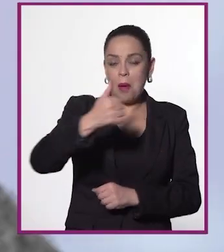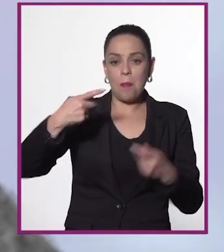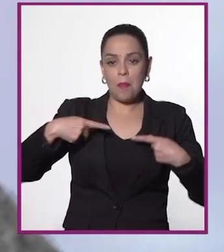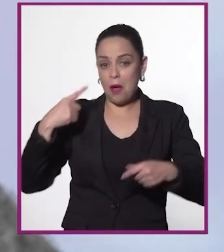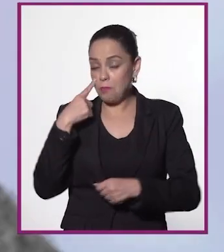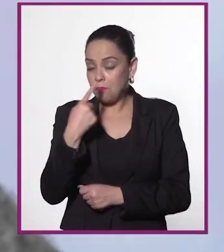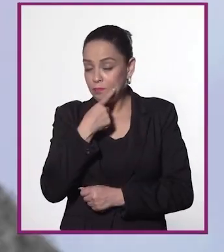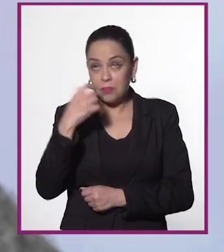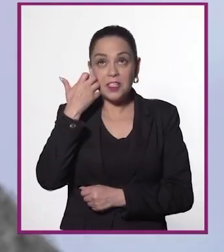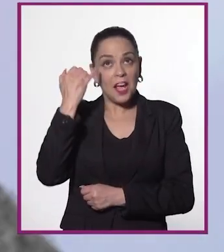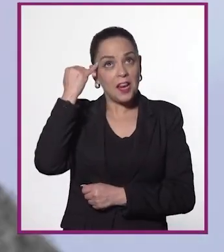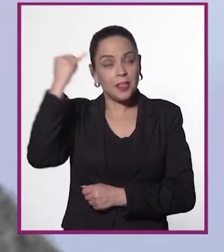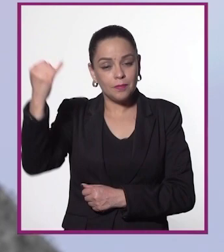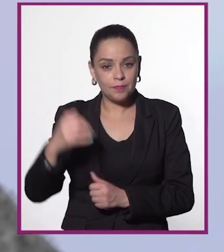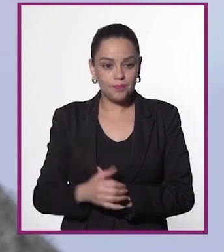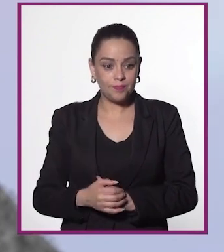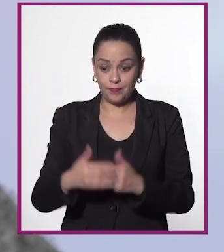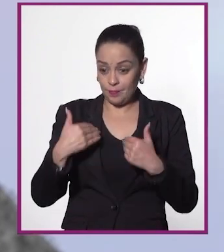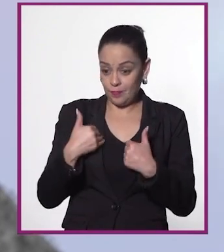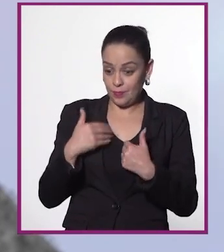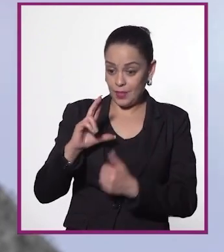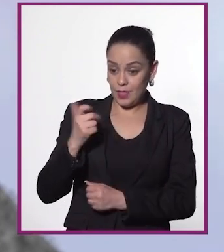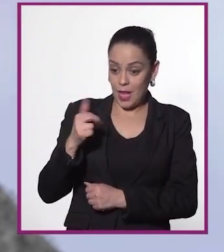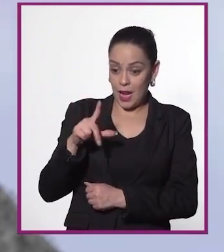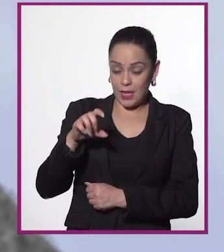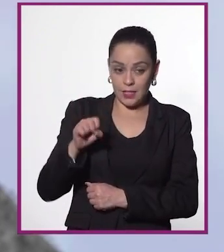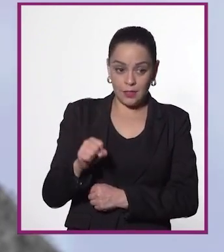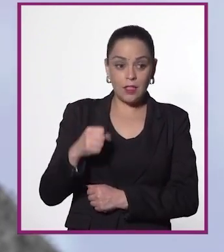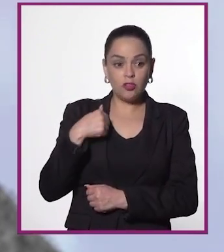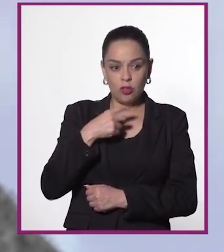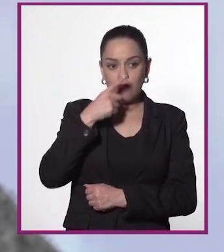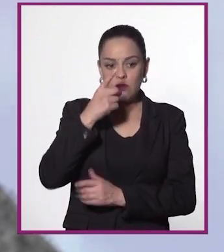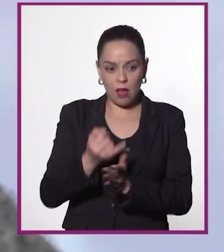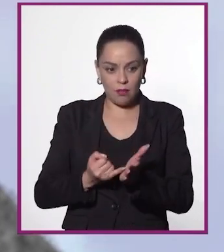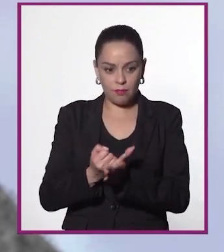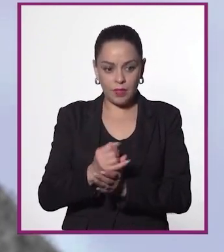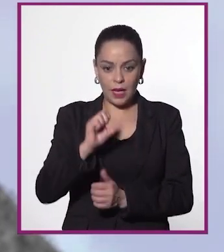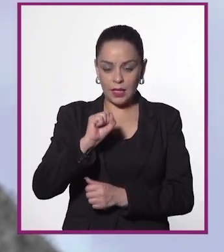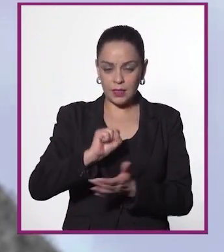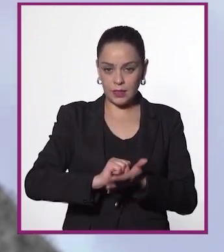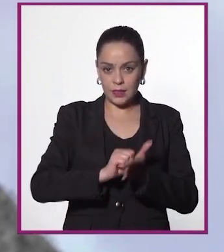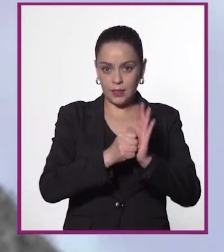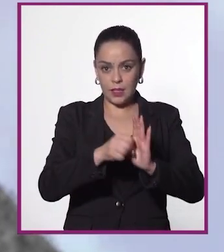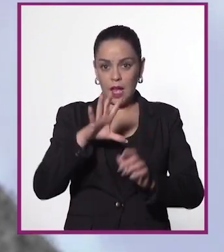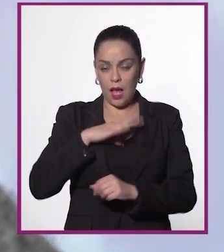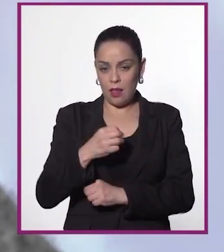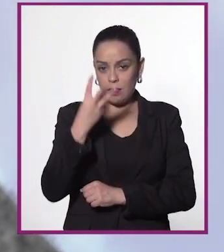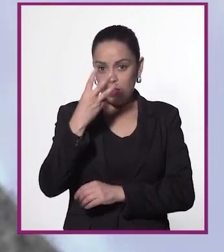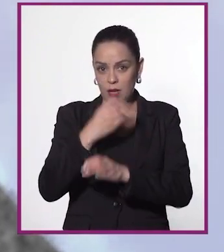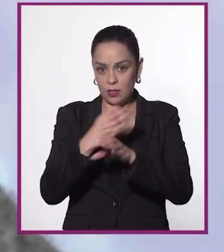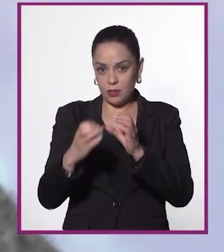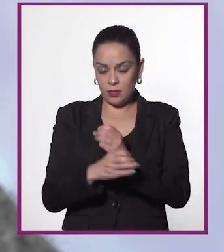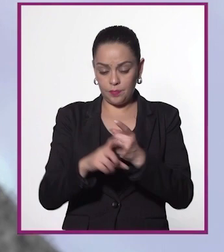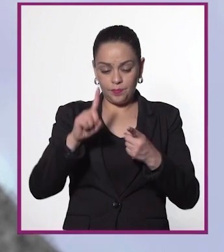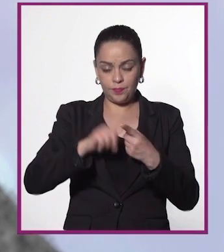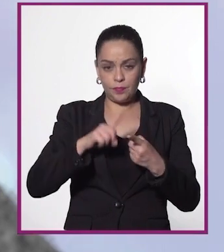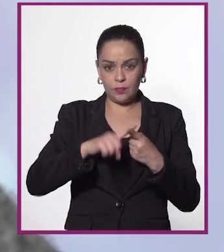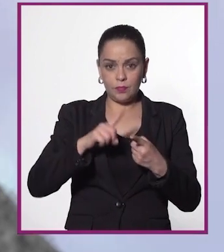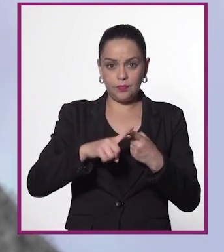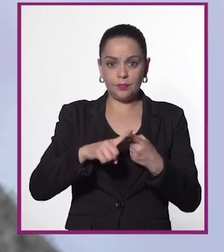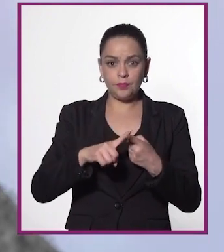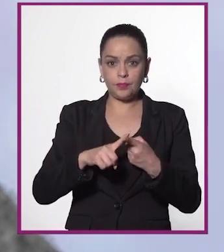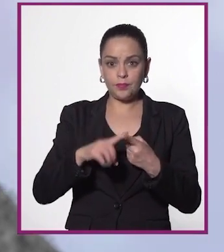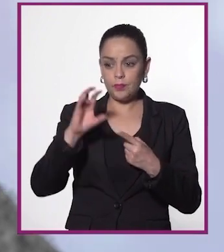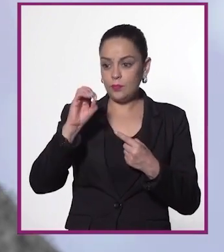Por otro lado, yo, Charles Peirce, afirmo que los signos tienen 3 componentes. El primero sería